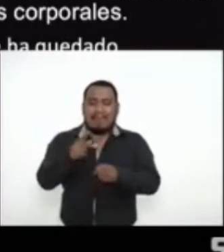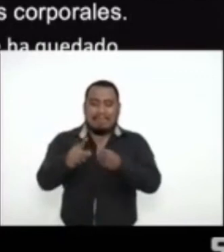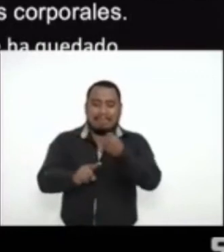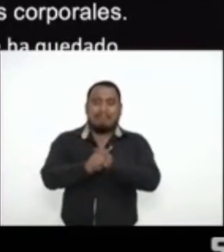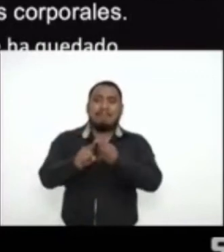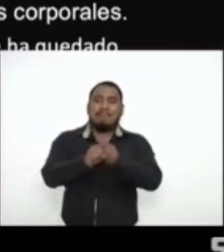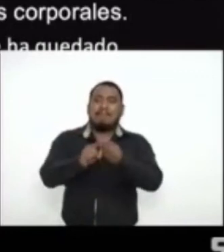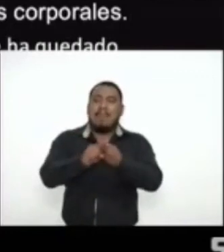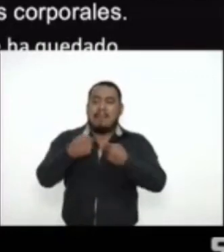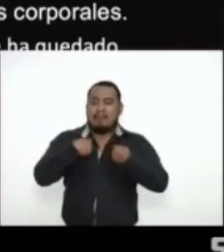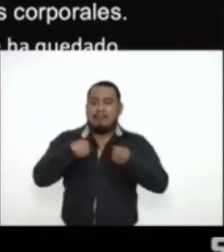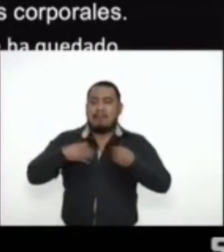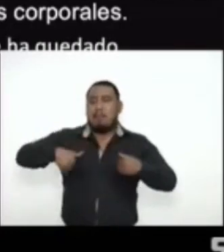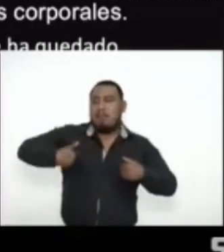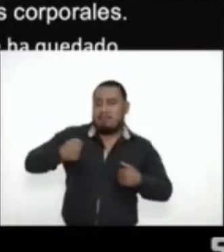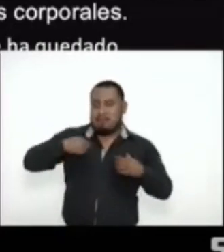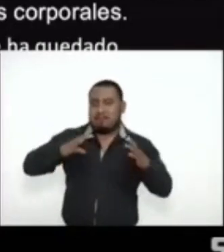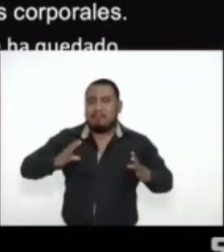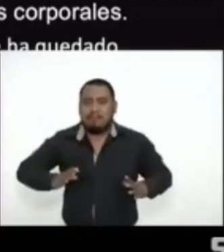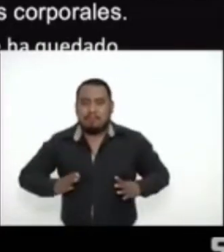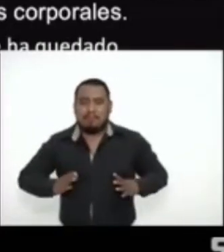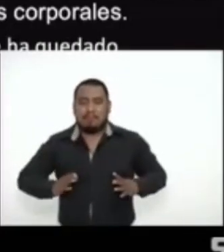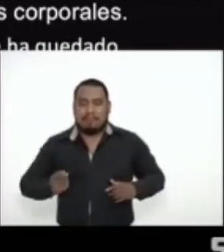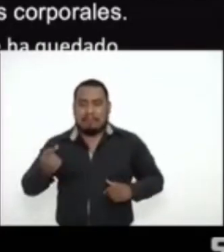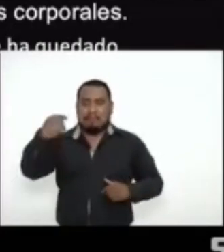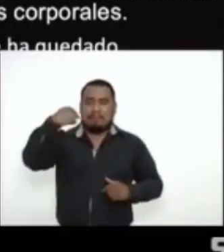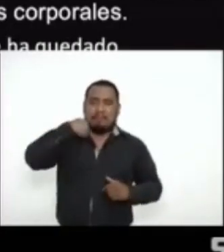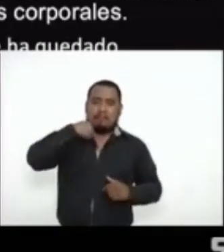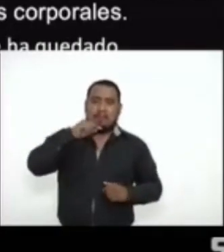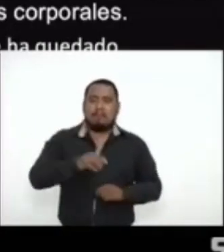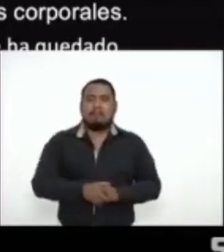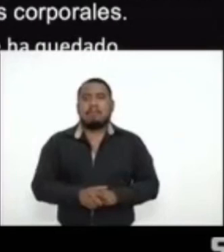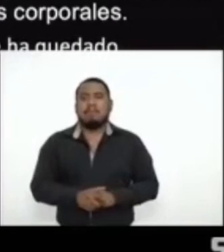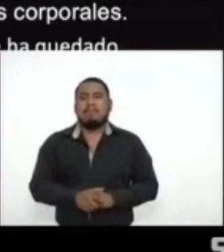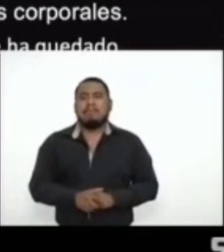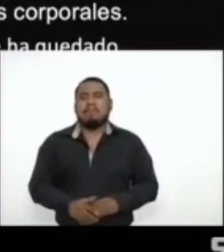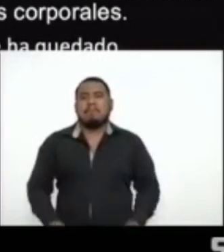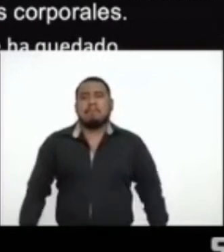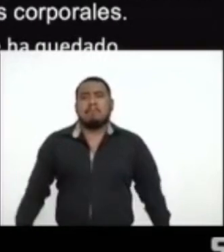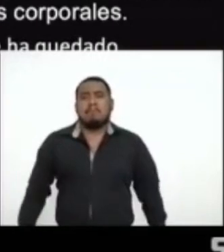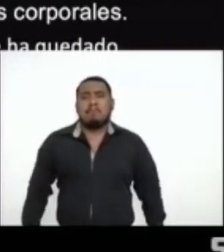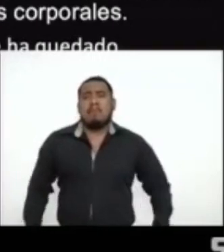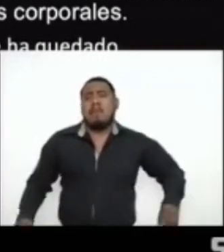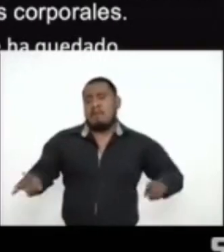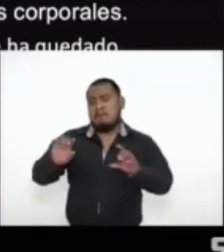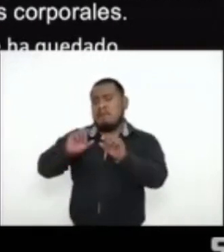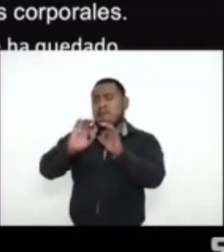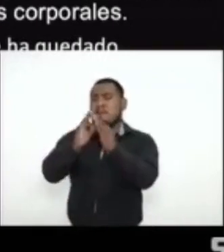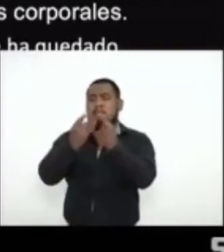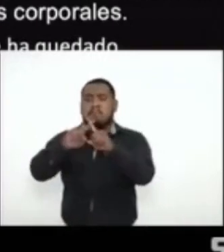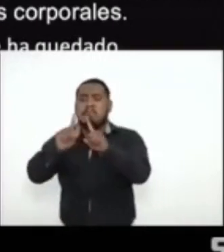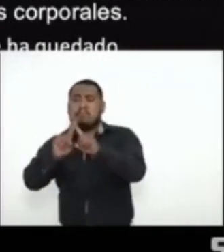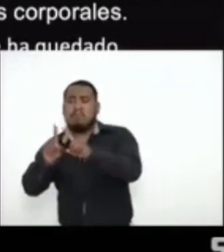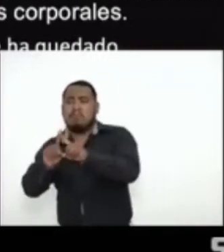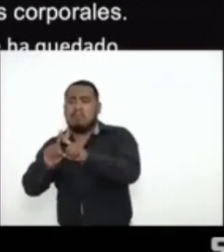estaba guardado en tu cuerpo, ¿sí? Hay, yo les comentaba, maneras diferentes de llegar